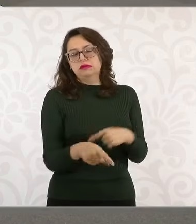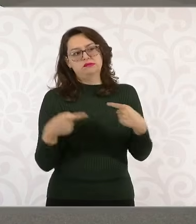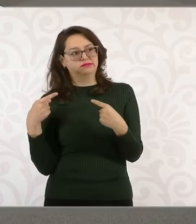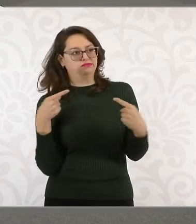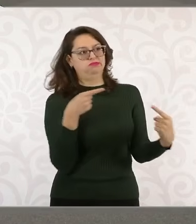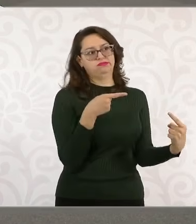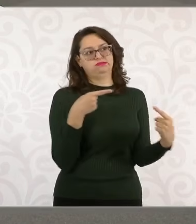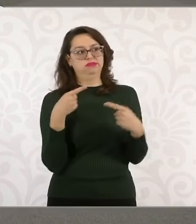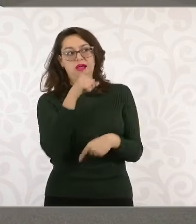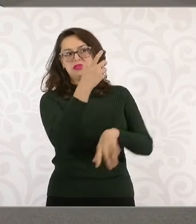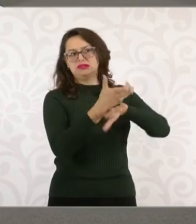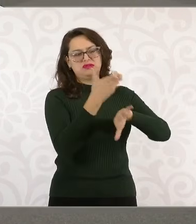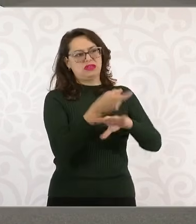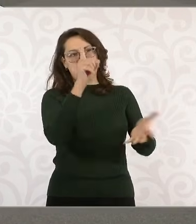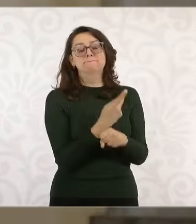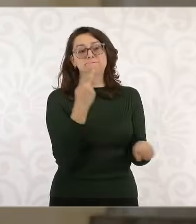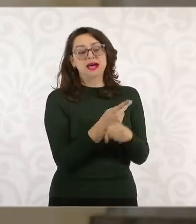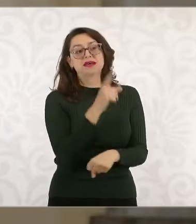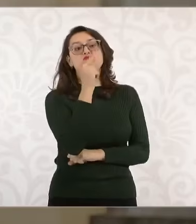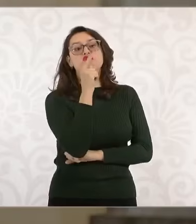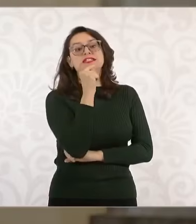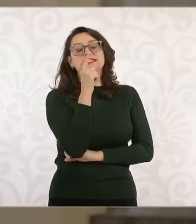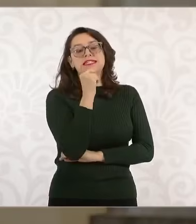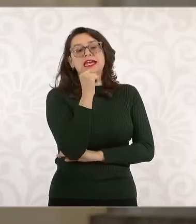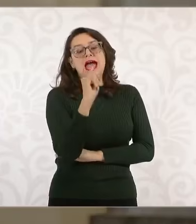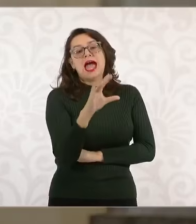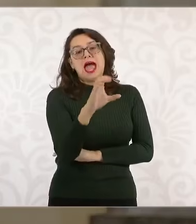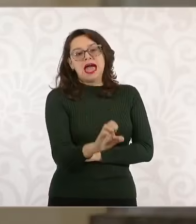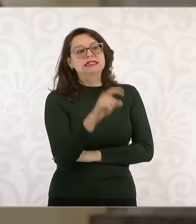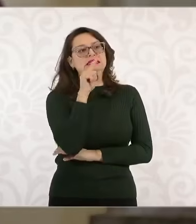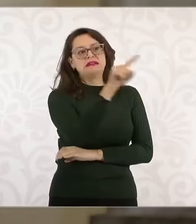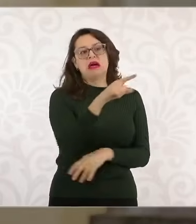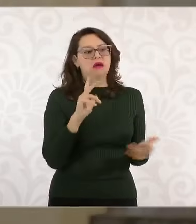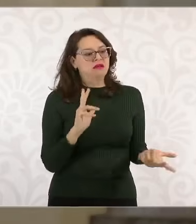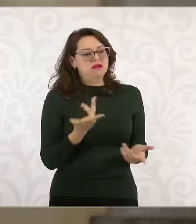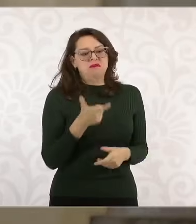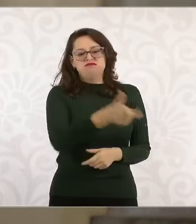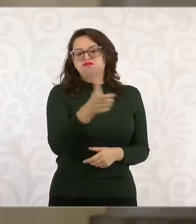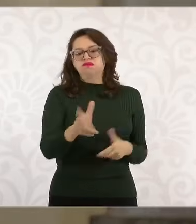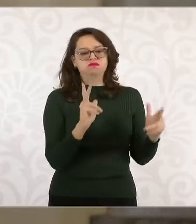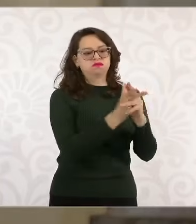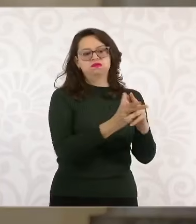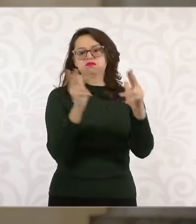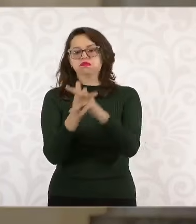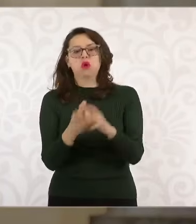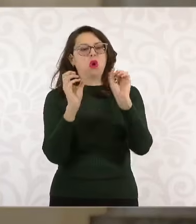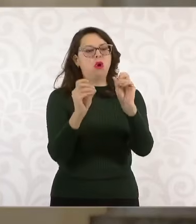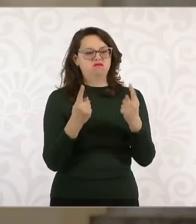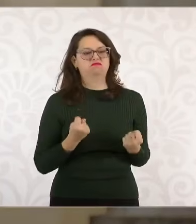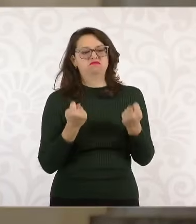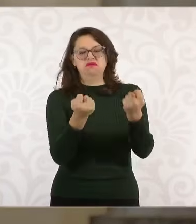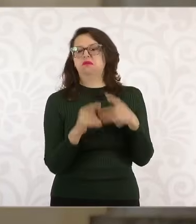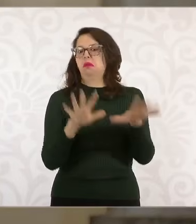vida interna de los Estados Unidos, después de detenciones arbitrarias, agresivas, que han acabado en muchas desgracias por parte de las fuerzas